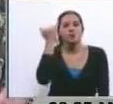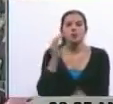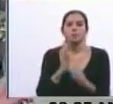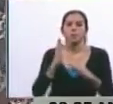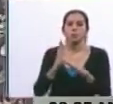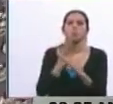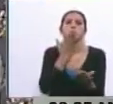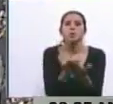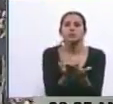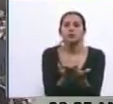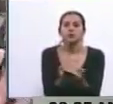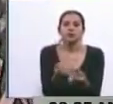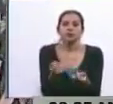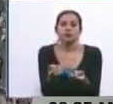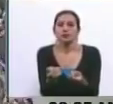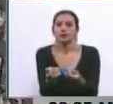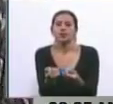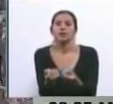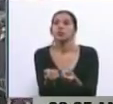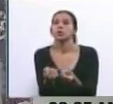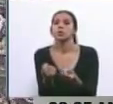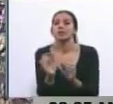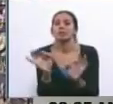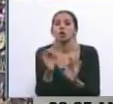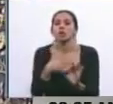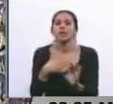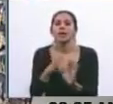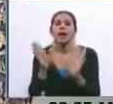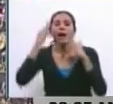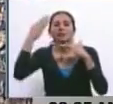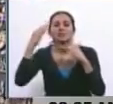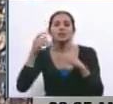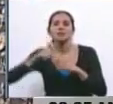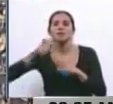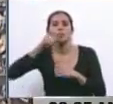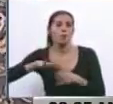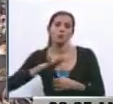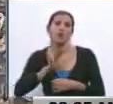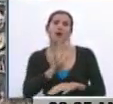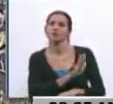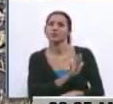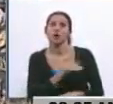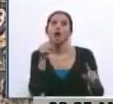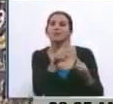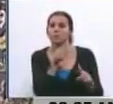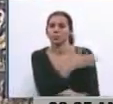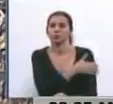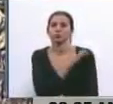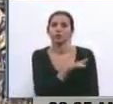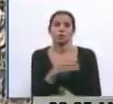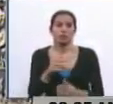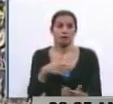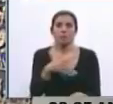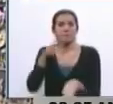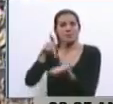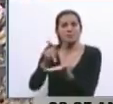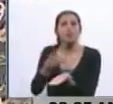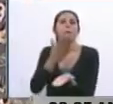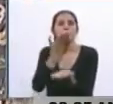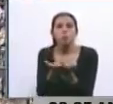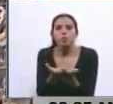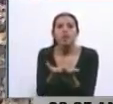de ninguna de las necesidades básicas satisfechas en revolución. Ese es su trabajo. Ellos no están en participar y en